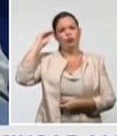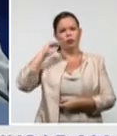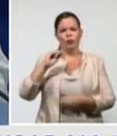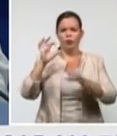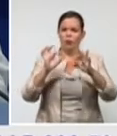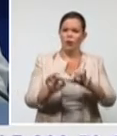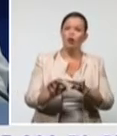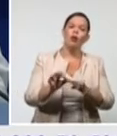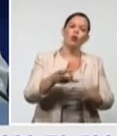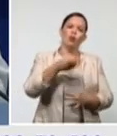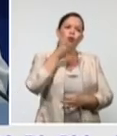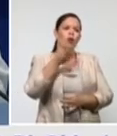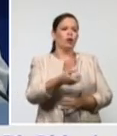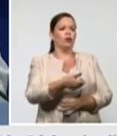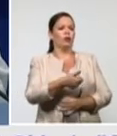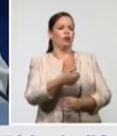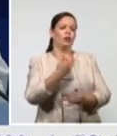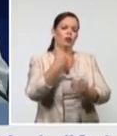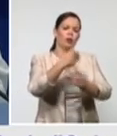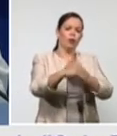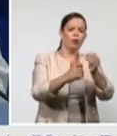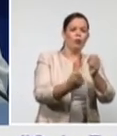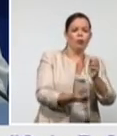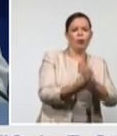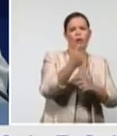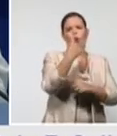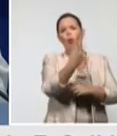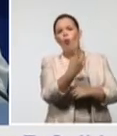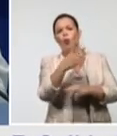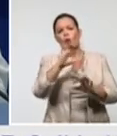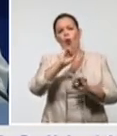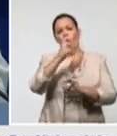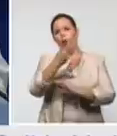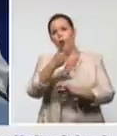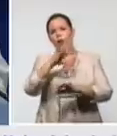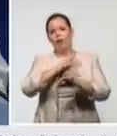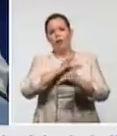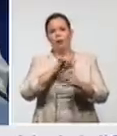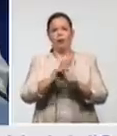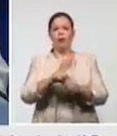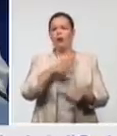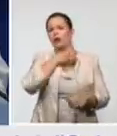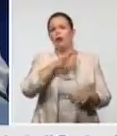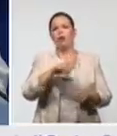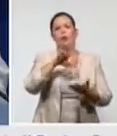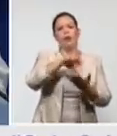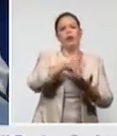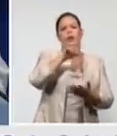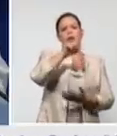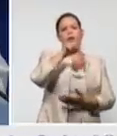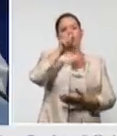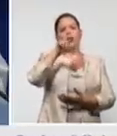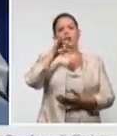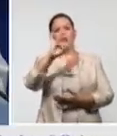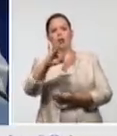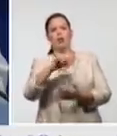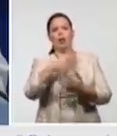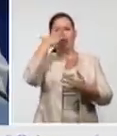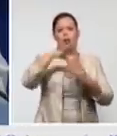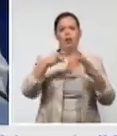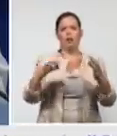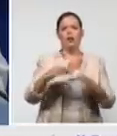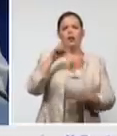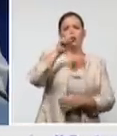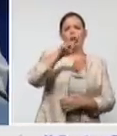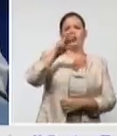foco o complejidad epidemiológica: Pinar del Río 117, Artemisa 126,